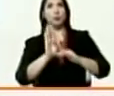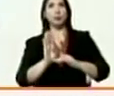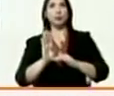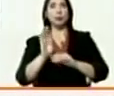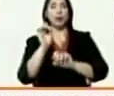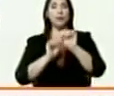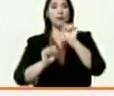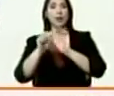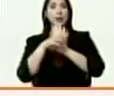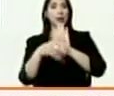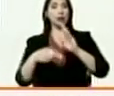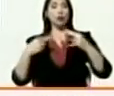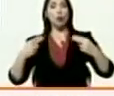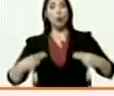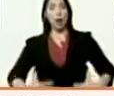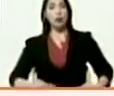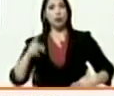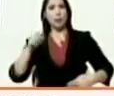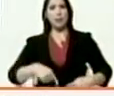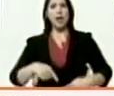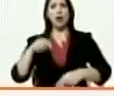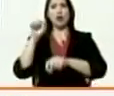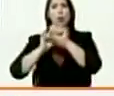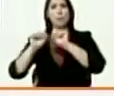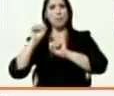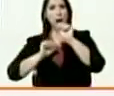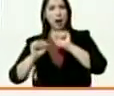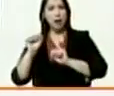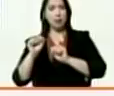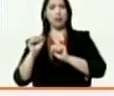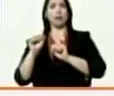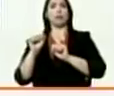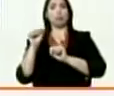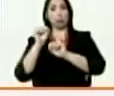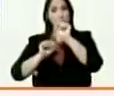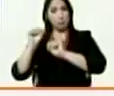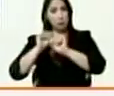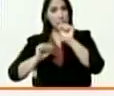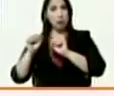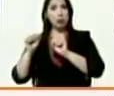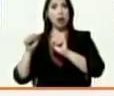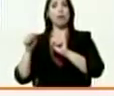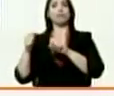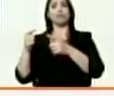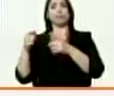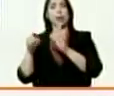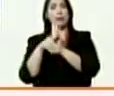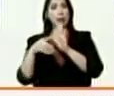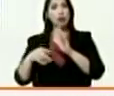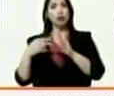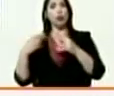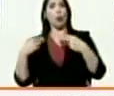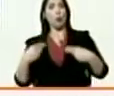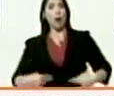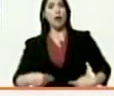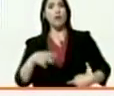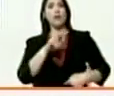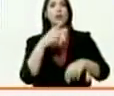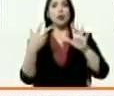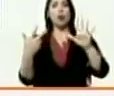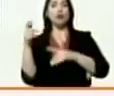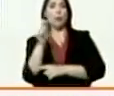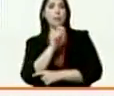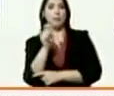humanos, sino también de combate a las violaciones a derechos humanos, este Ministerio Público en 28 meses ha